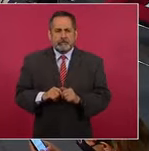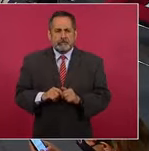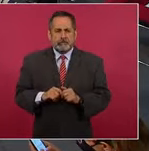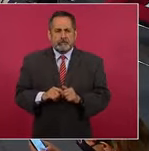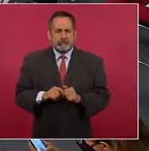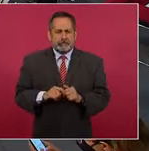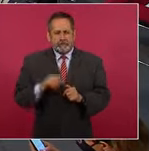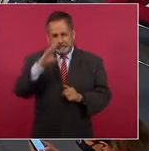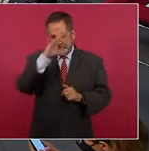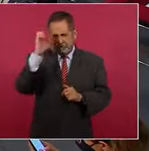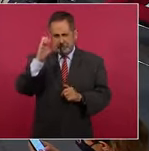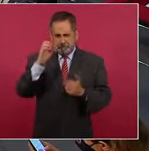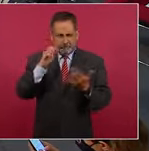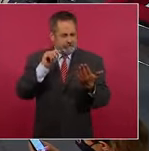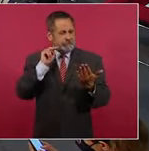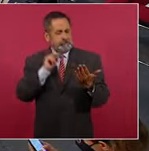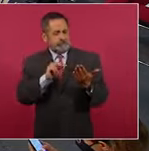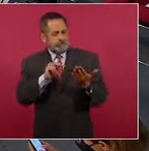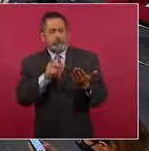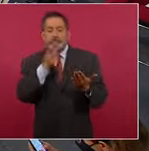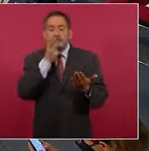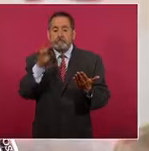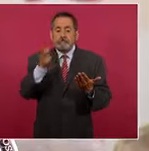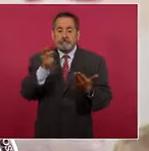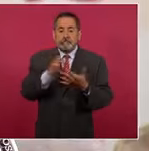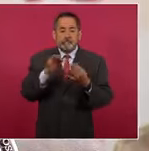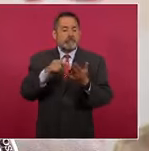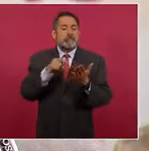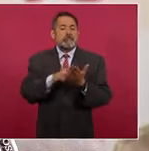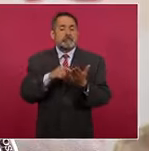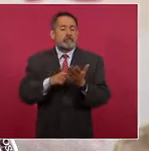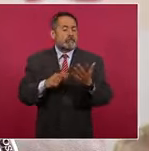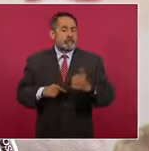una imagen donde decían de que